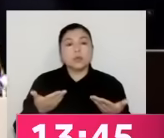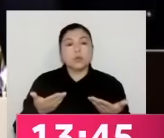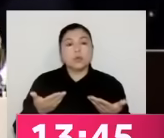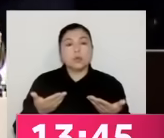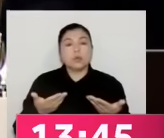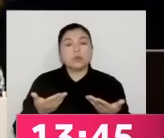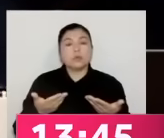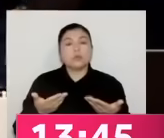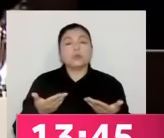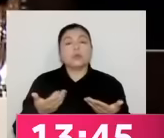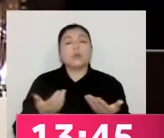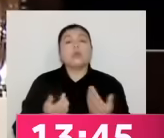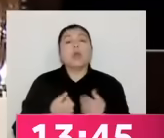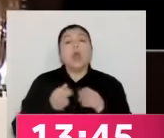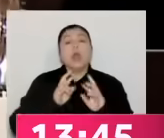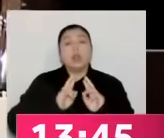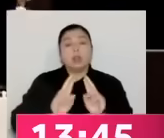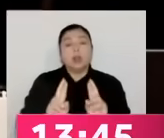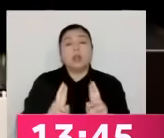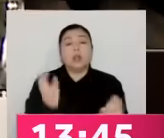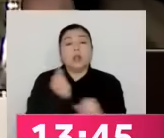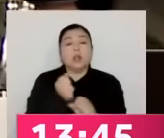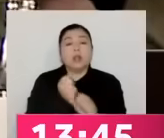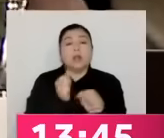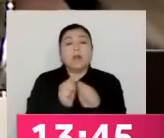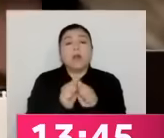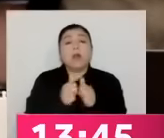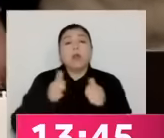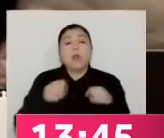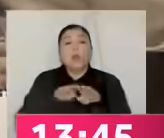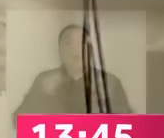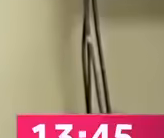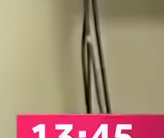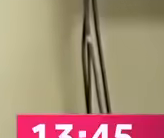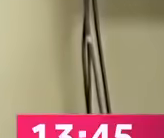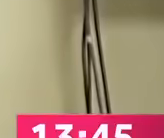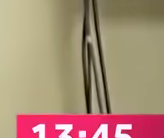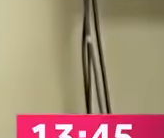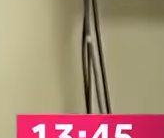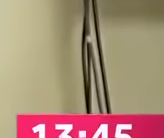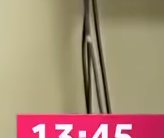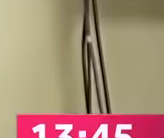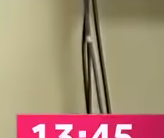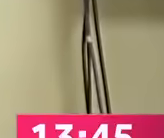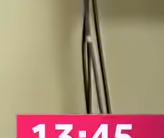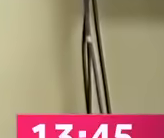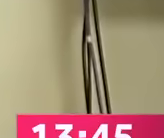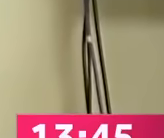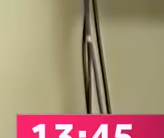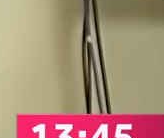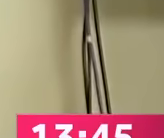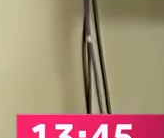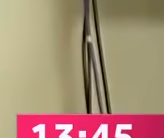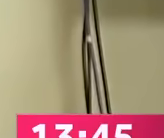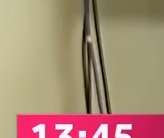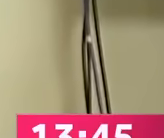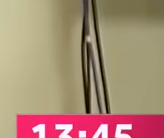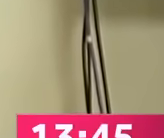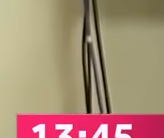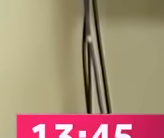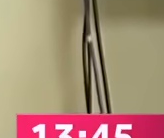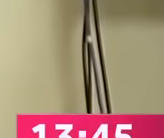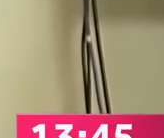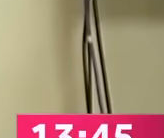el segundo vicepresidente, Eric Haedo. Escuchemos a continuación declaraciones. Hoy día la muestra que ha dado la Cámara de Diputados es de madurez, de una